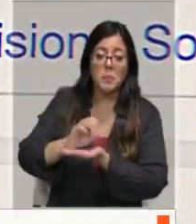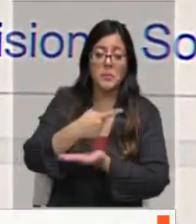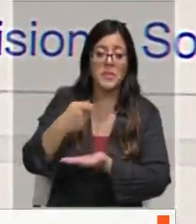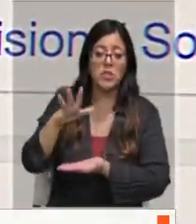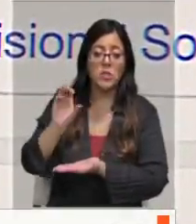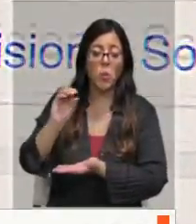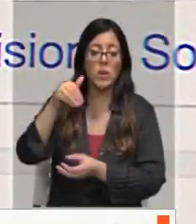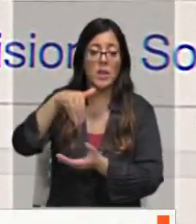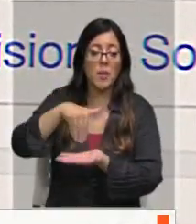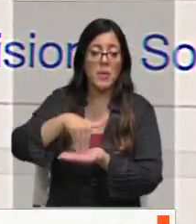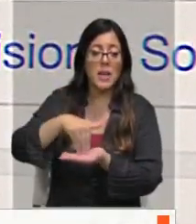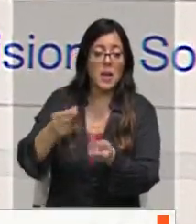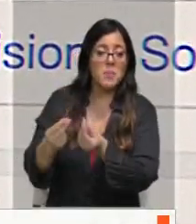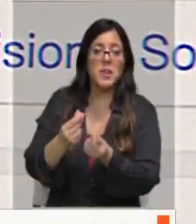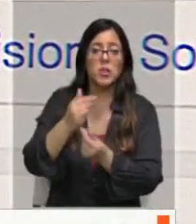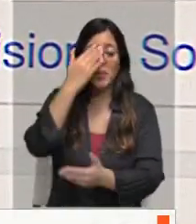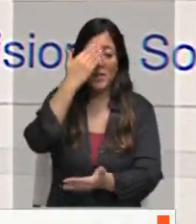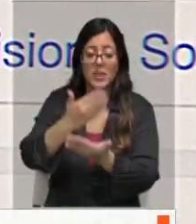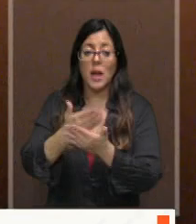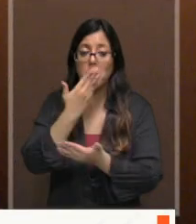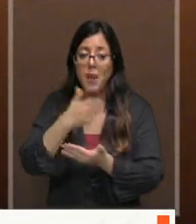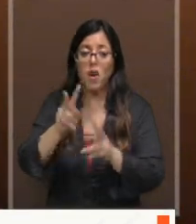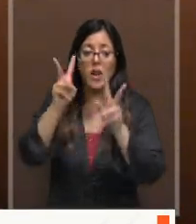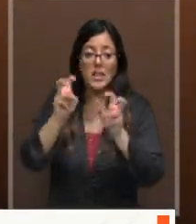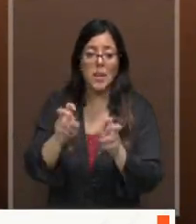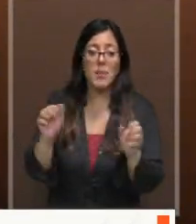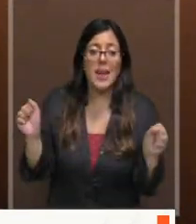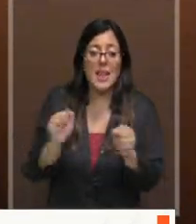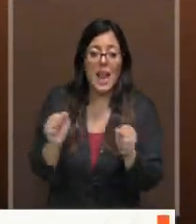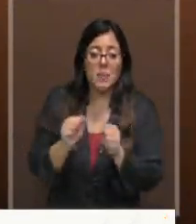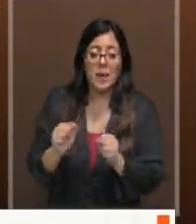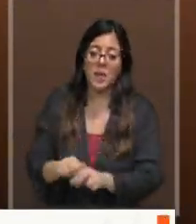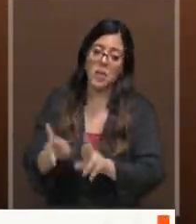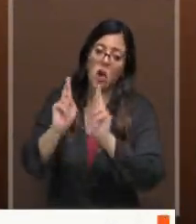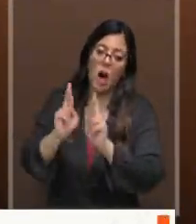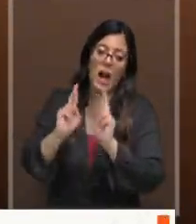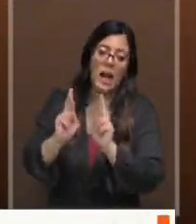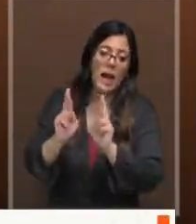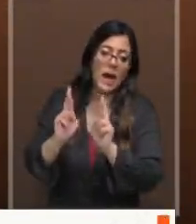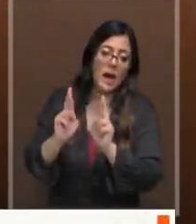pesos para enfrentar mejor el invierno. Ojalá, sería muy bueno.